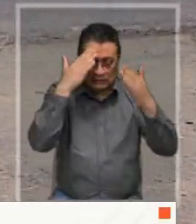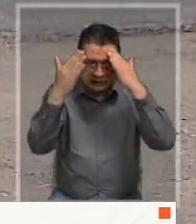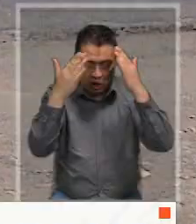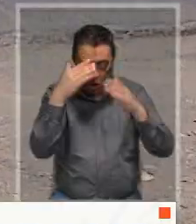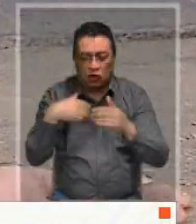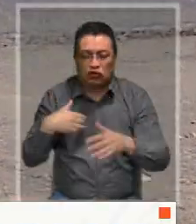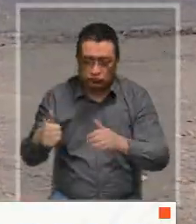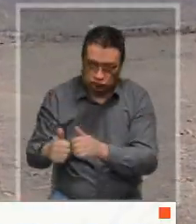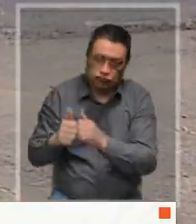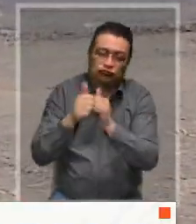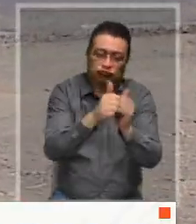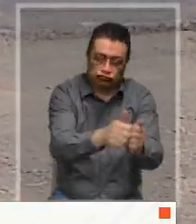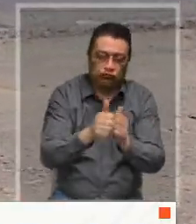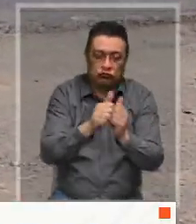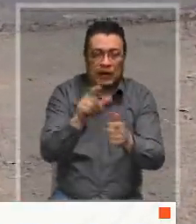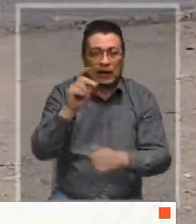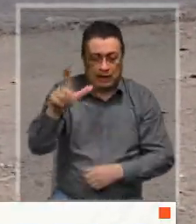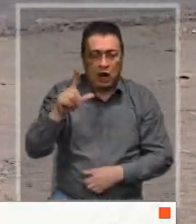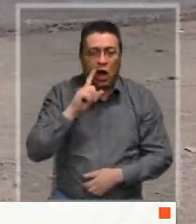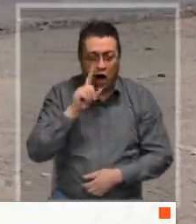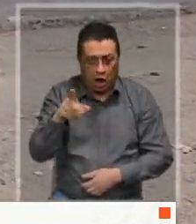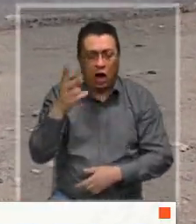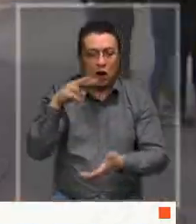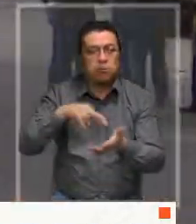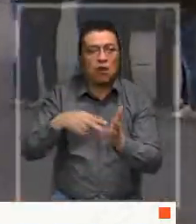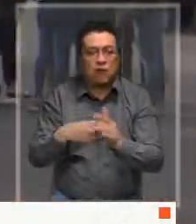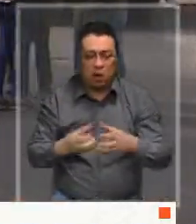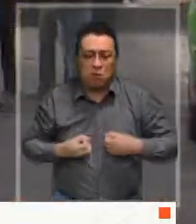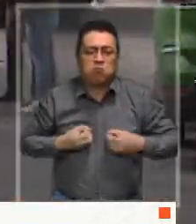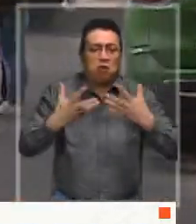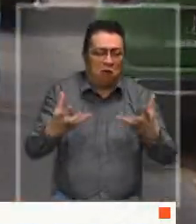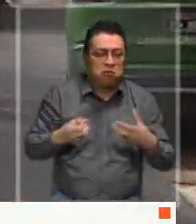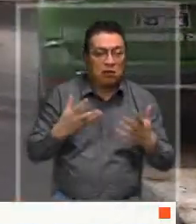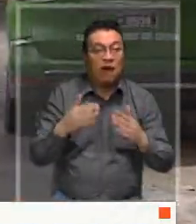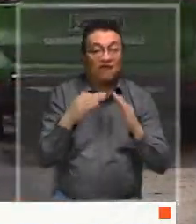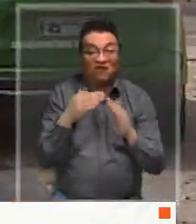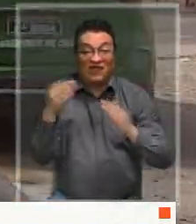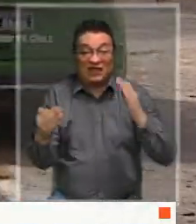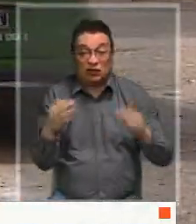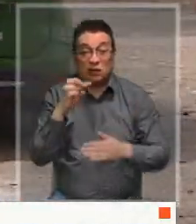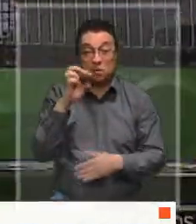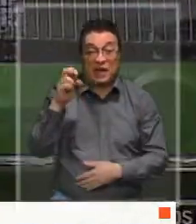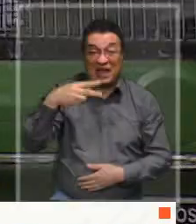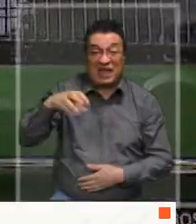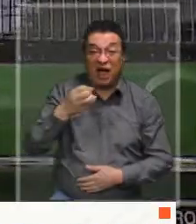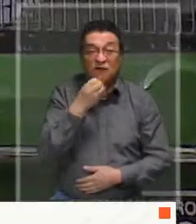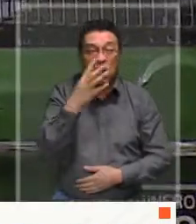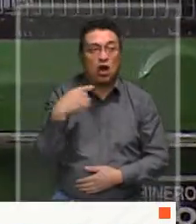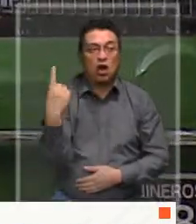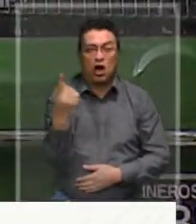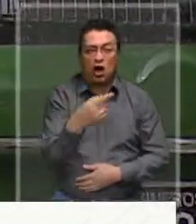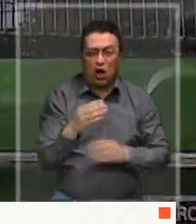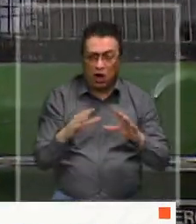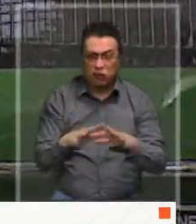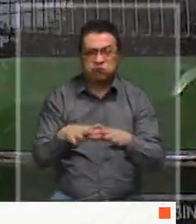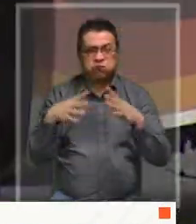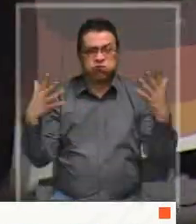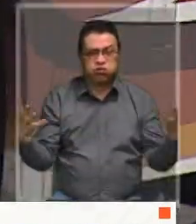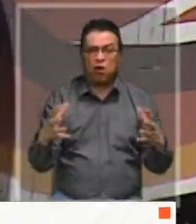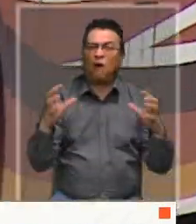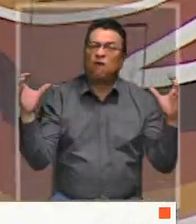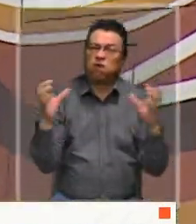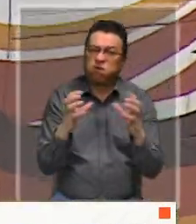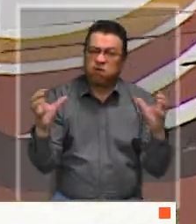psicológico, porque él tenía problemas de impulso. Los vecinos de Peñaflor en su mayoría quedaron sorprendidos con esta